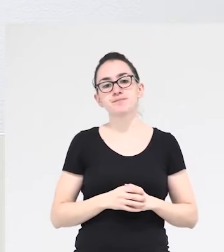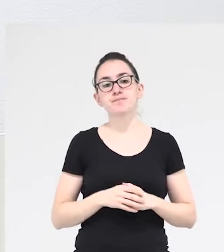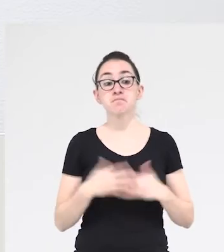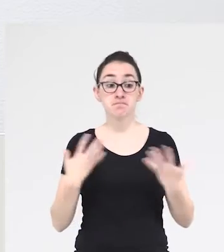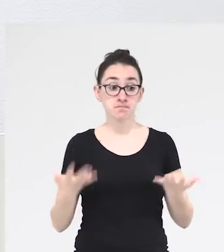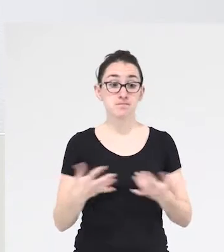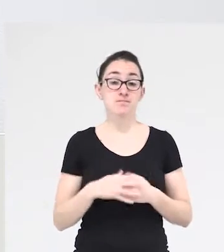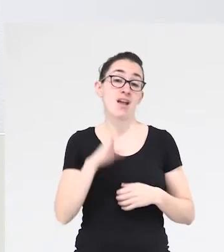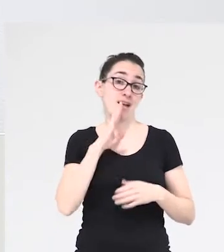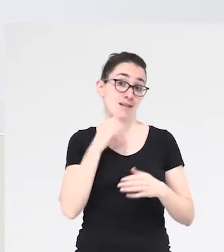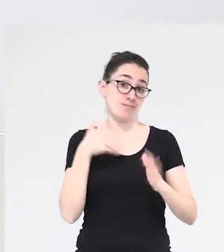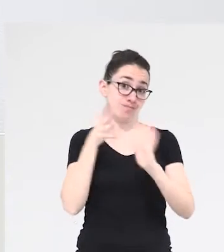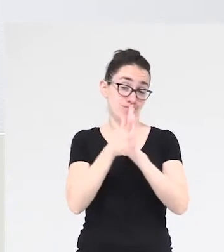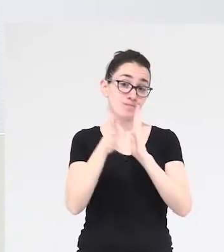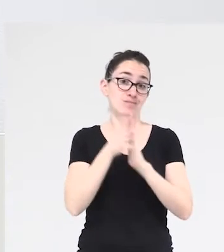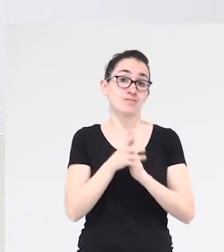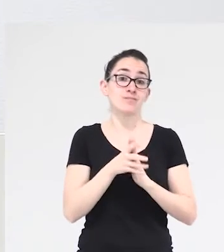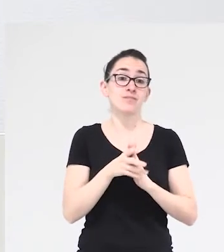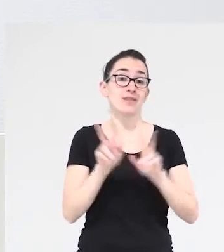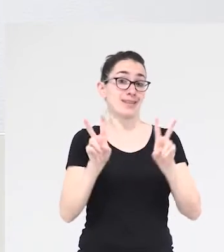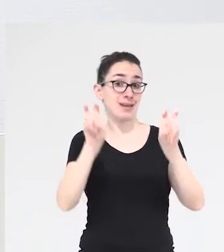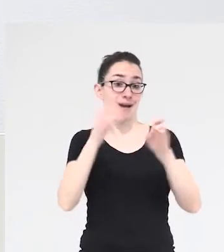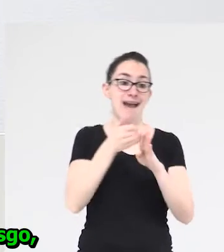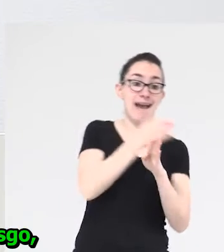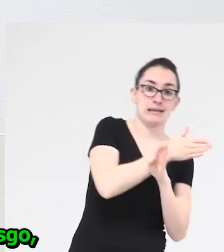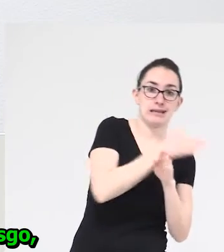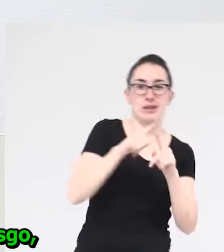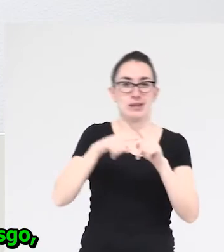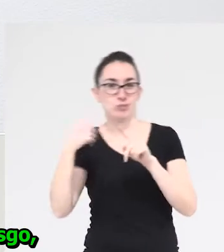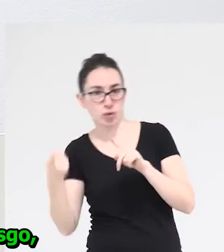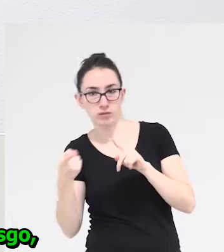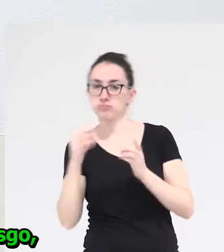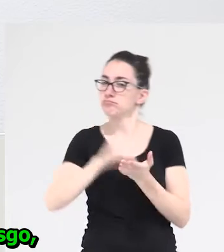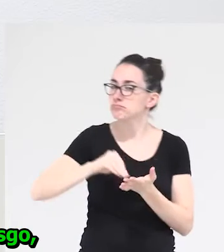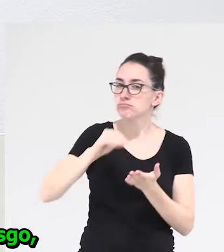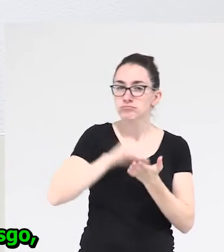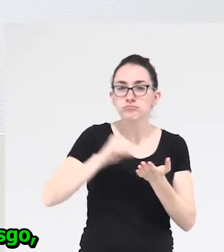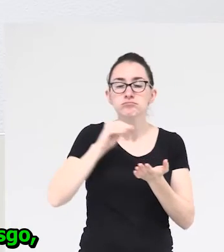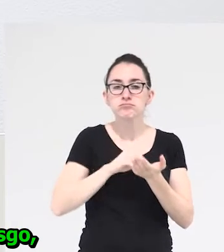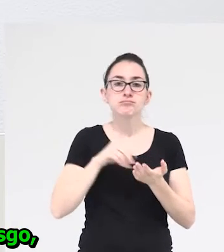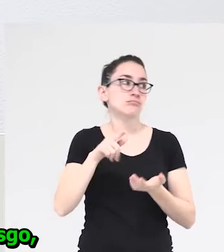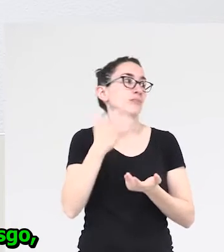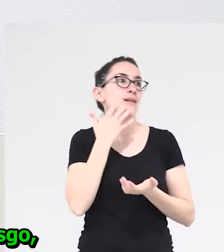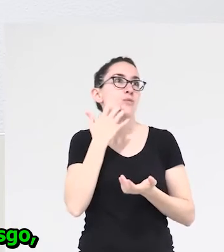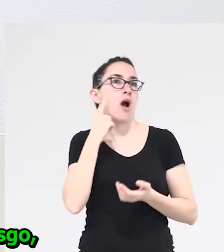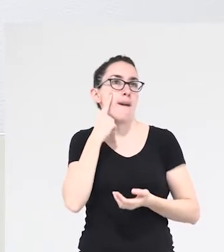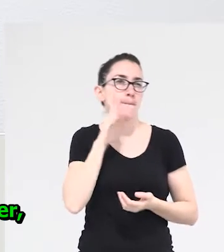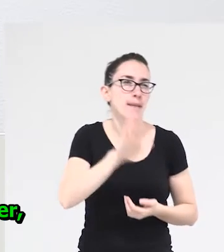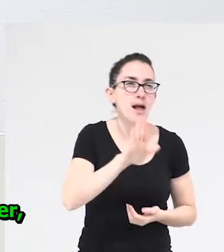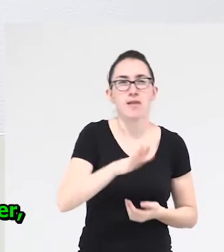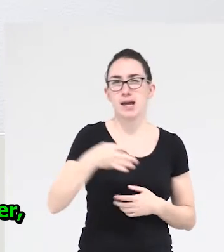Entonces, como les decía, en esta idea de la retórica del antes y el después, hay esta idea de la amenaza, del